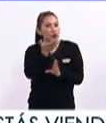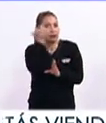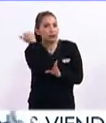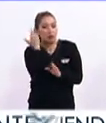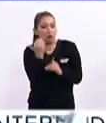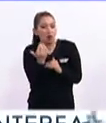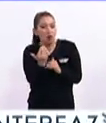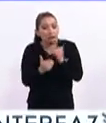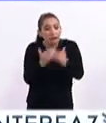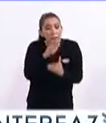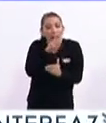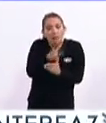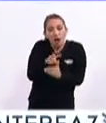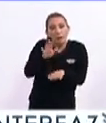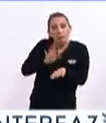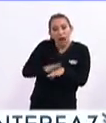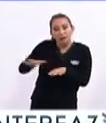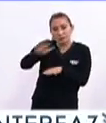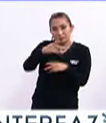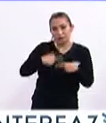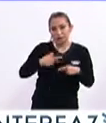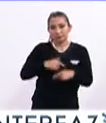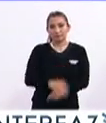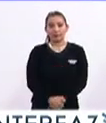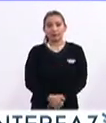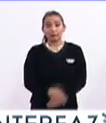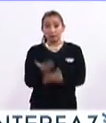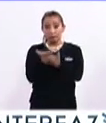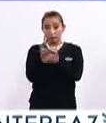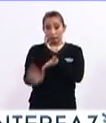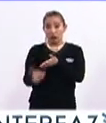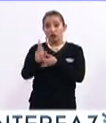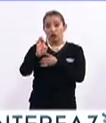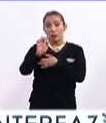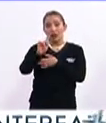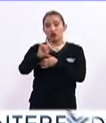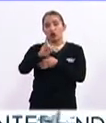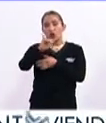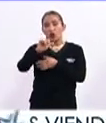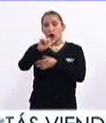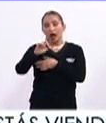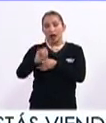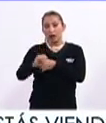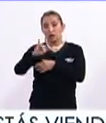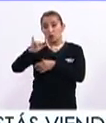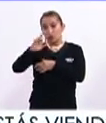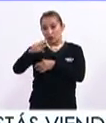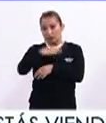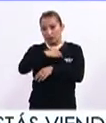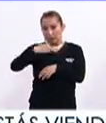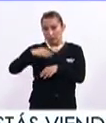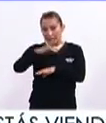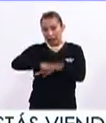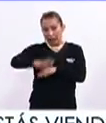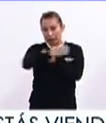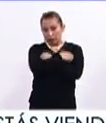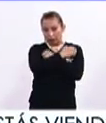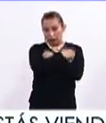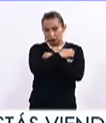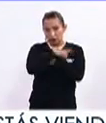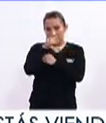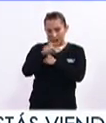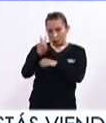generar avances para mejorar un poco a la sociedad. Por su parte, Roberto Joao Favero Jr., integrante del área de educación